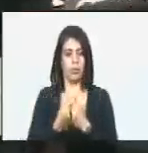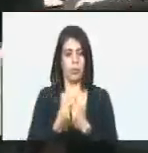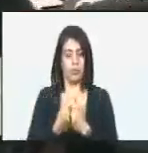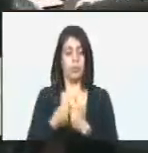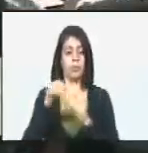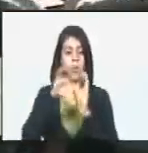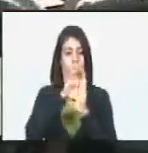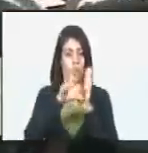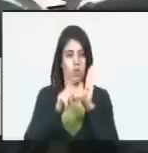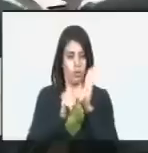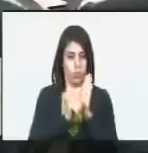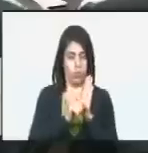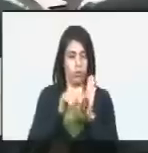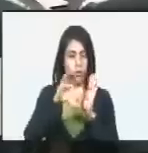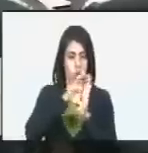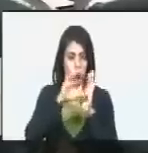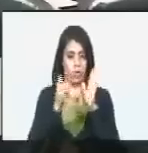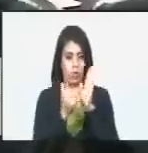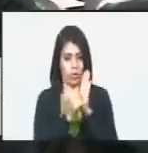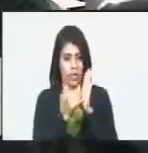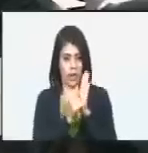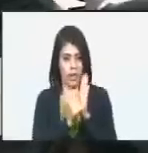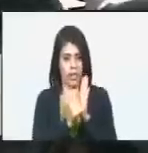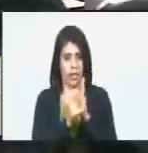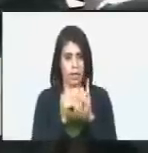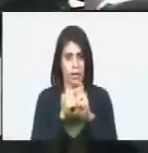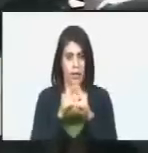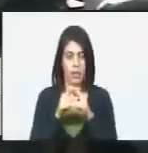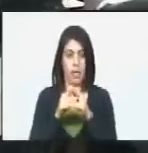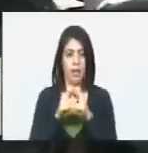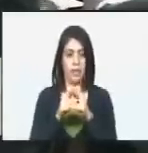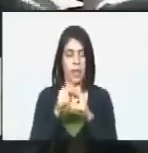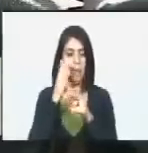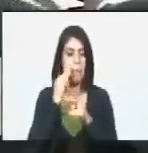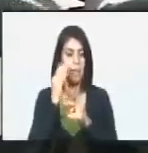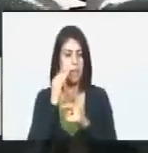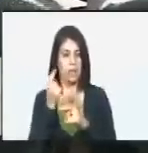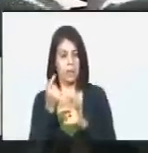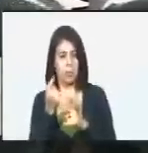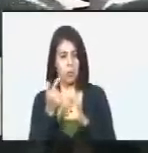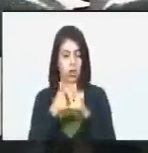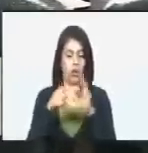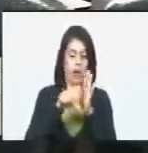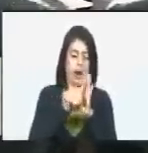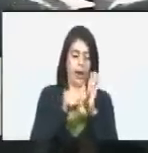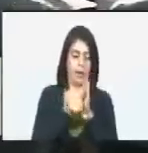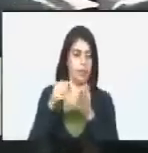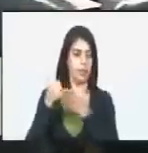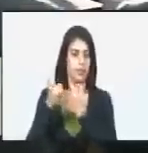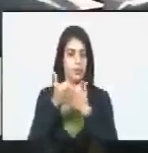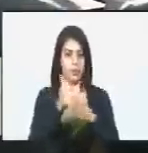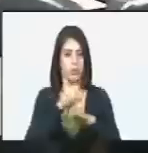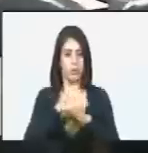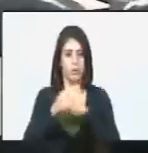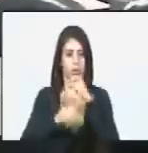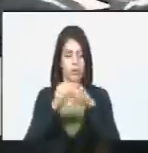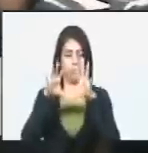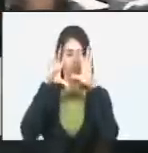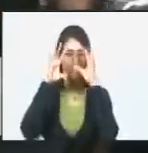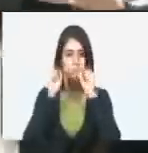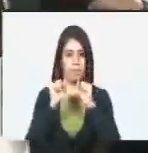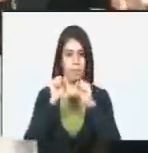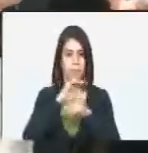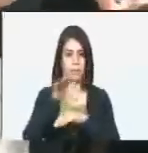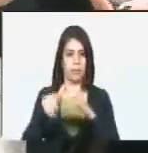constituyentes pollitos allí haciendo leyes, ayudarnos a comprender todo lo